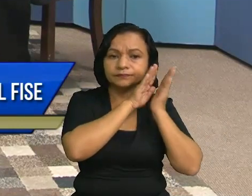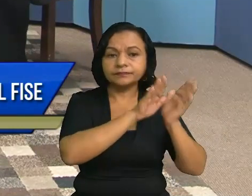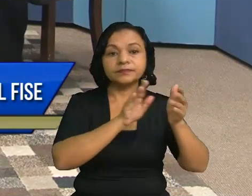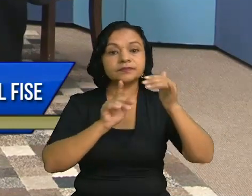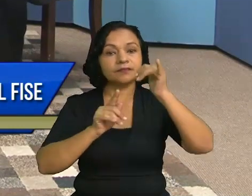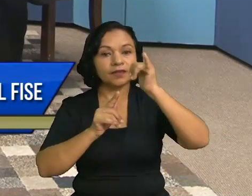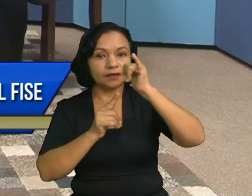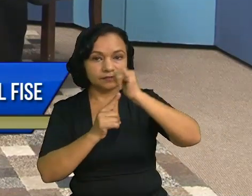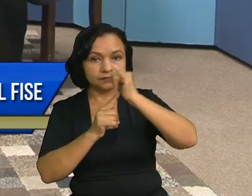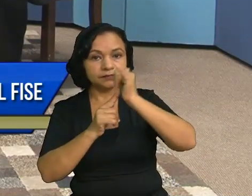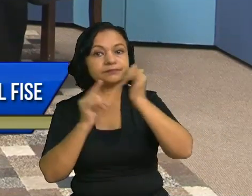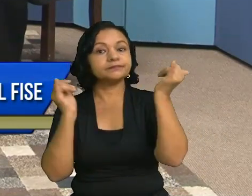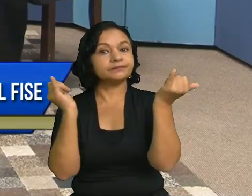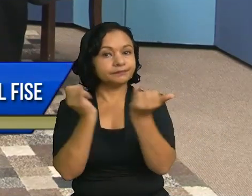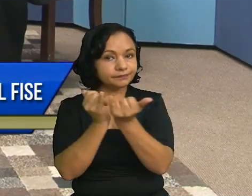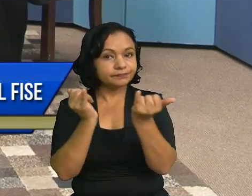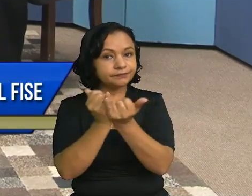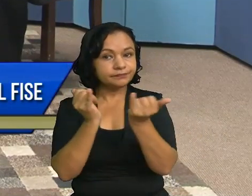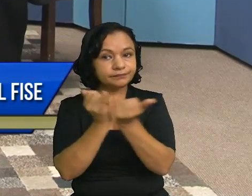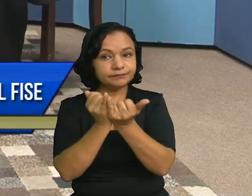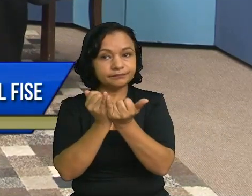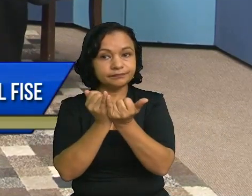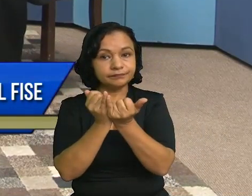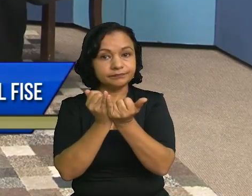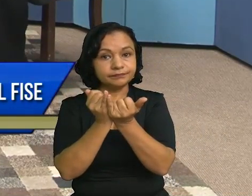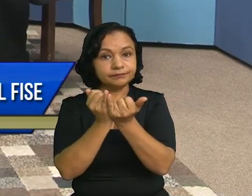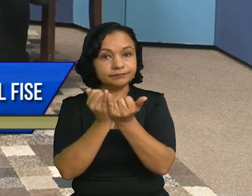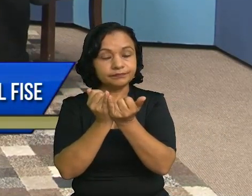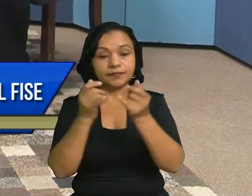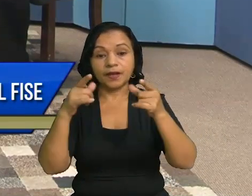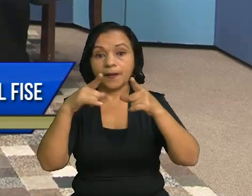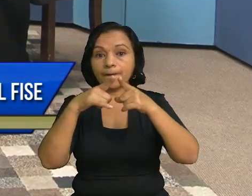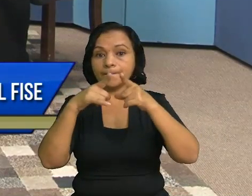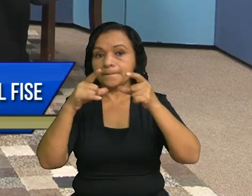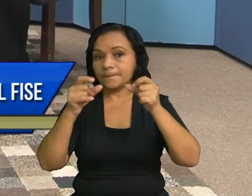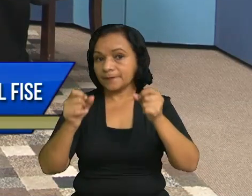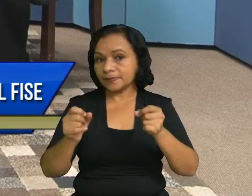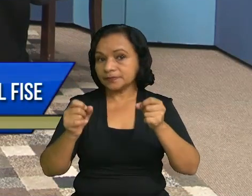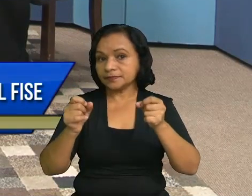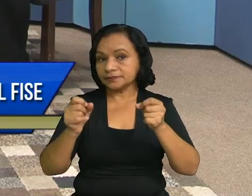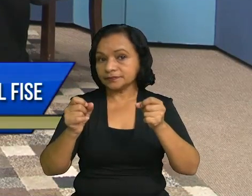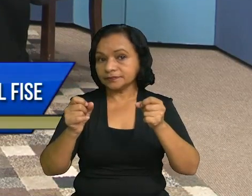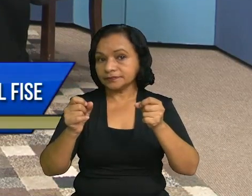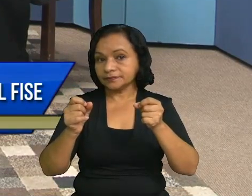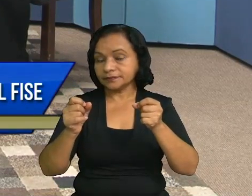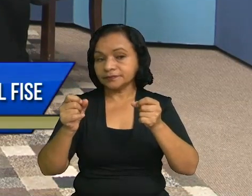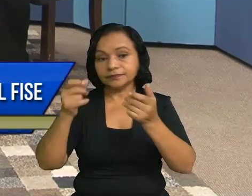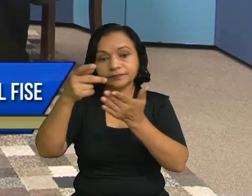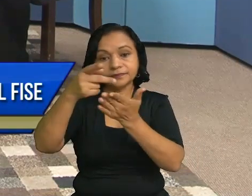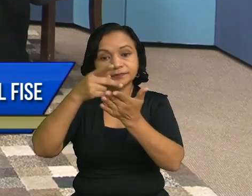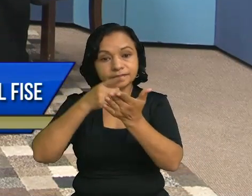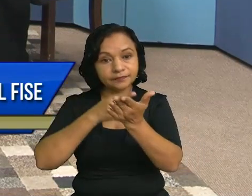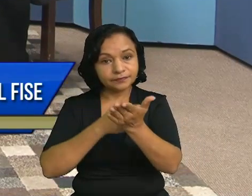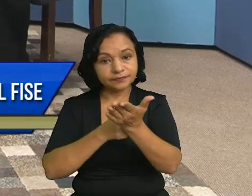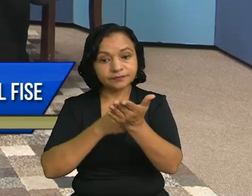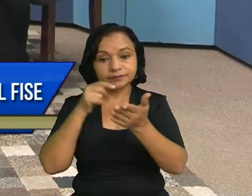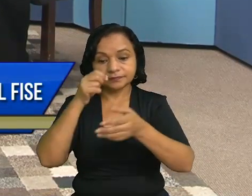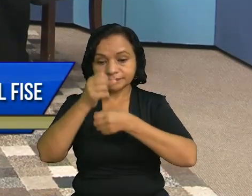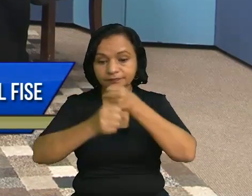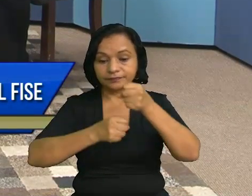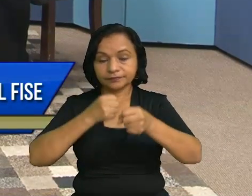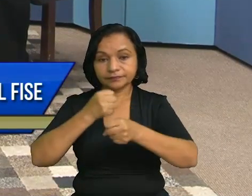que tuvimos en el no tendrán agua esto fue mala agua entonces esos fueron los proyectos que este año